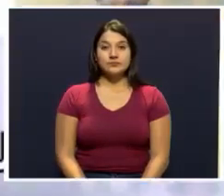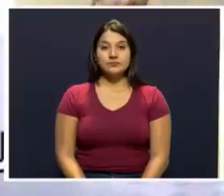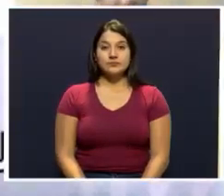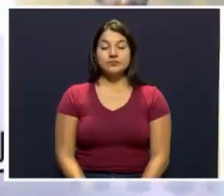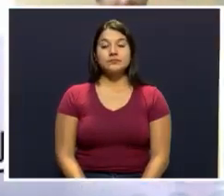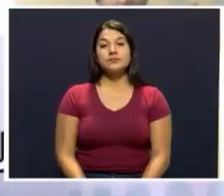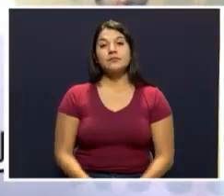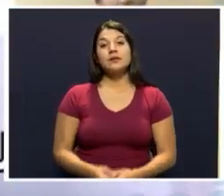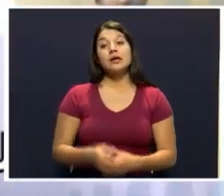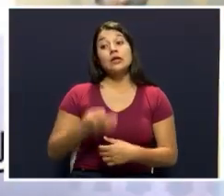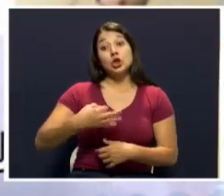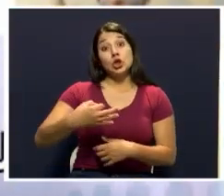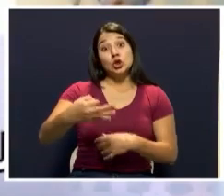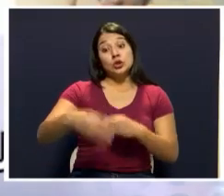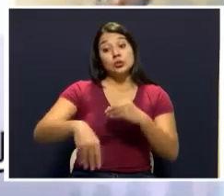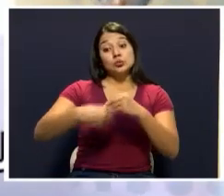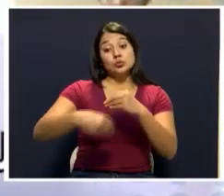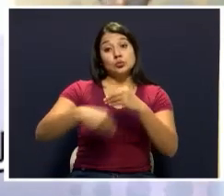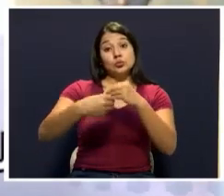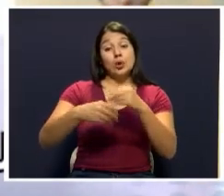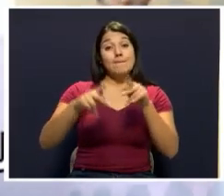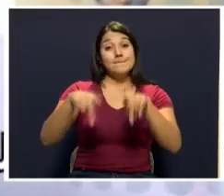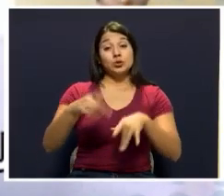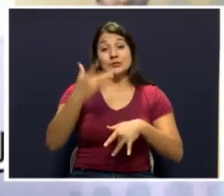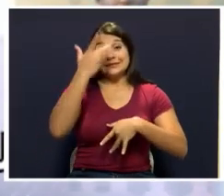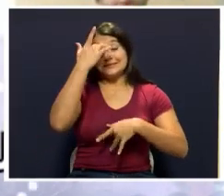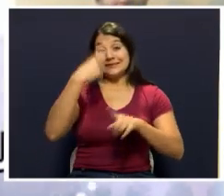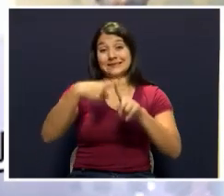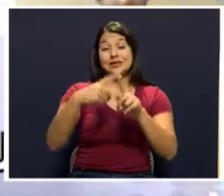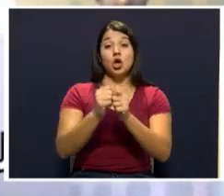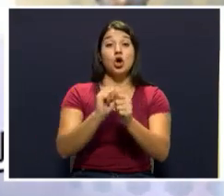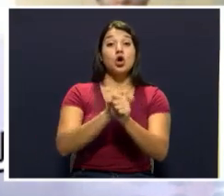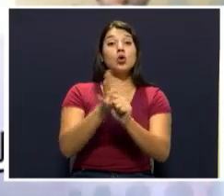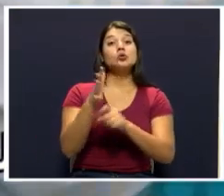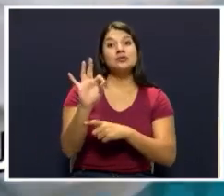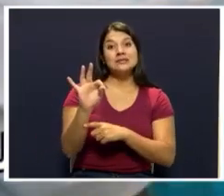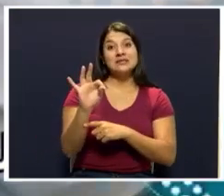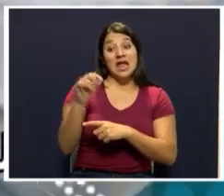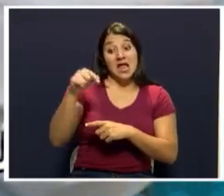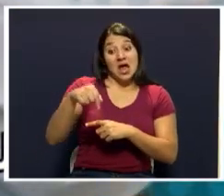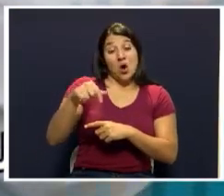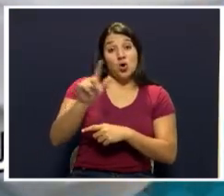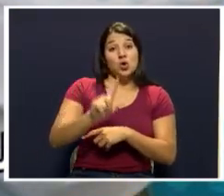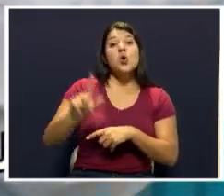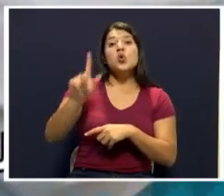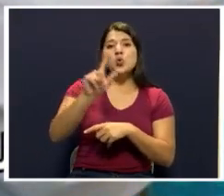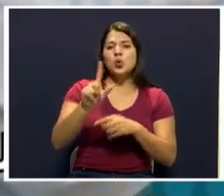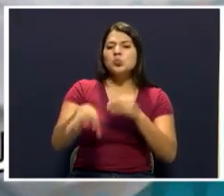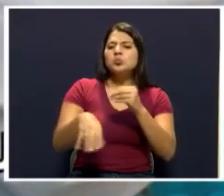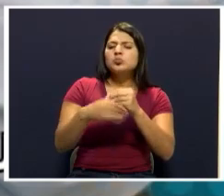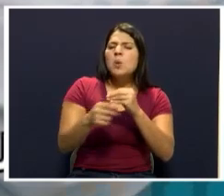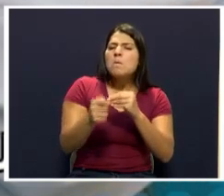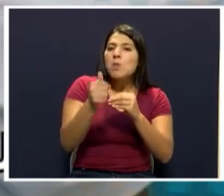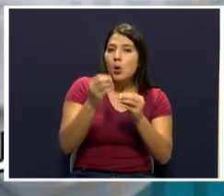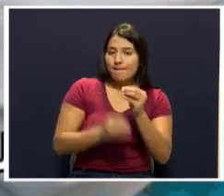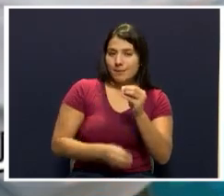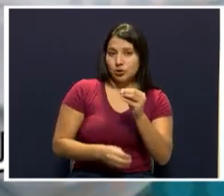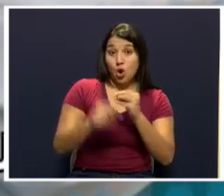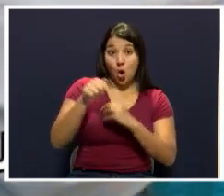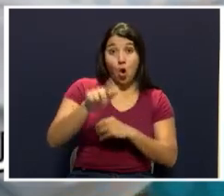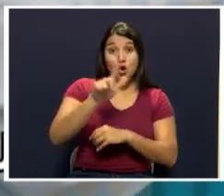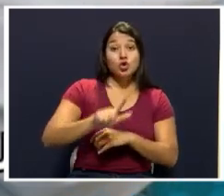El aumento diario de casos positivos por el COVID-19 presentó una leve disminución de su promedio de las últimas semanas. Para este lunes